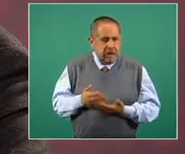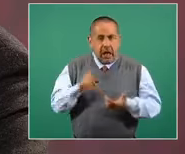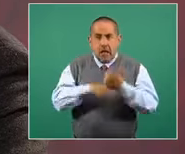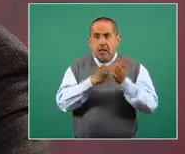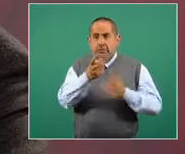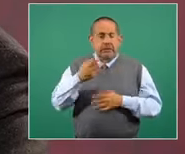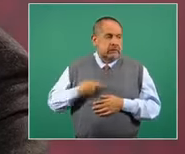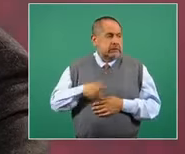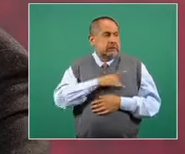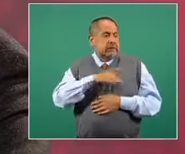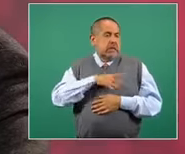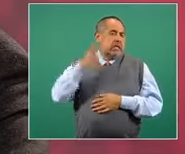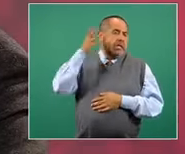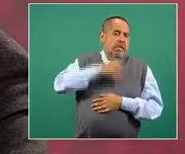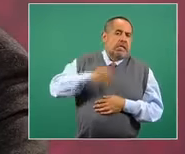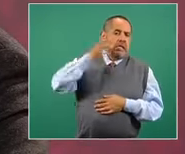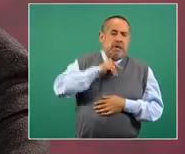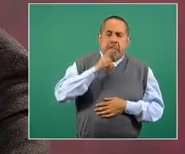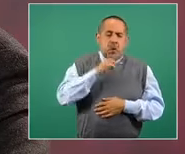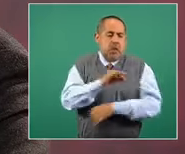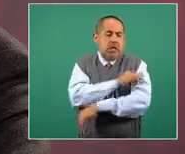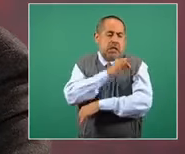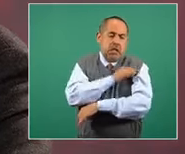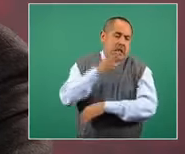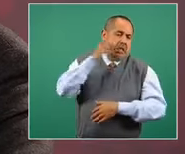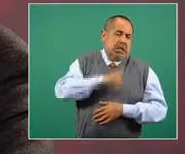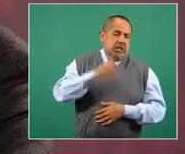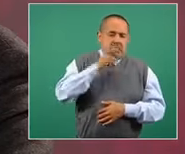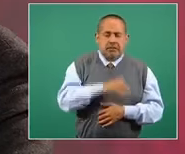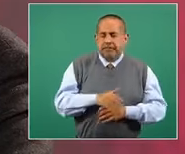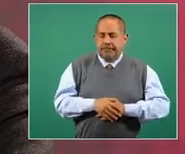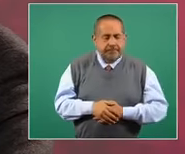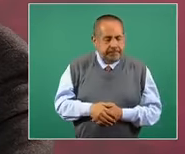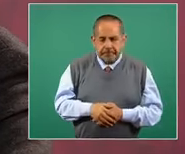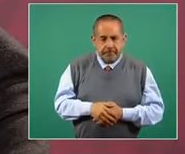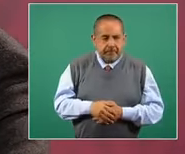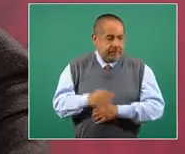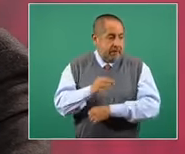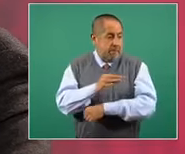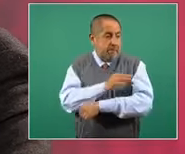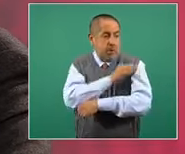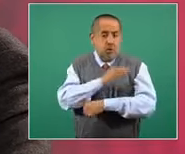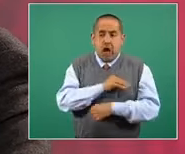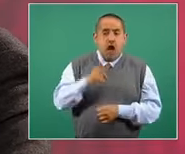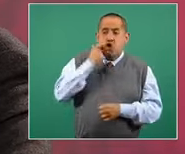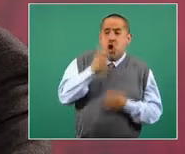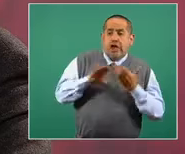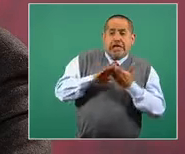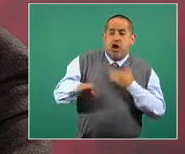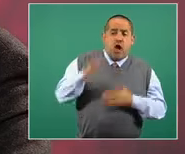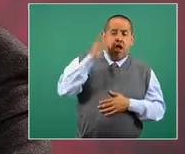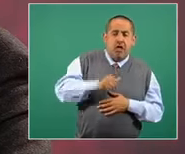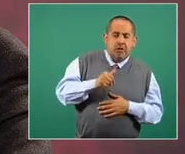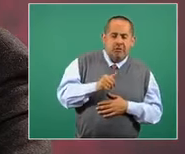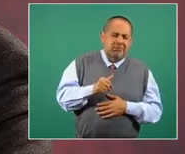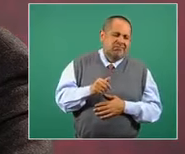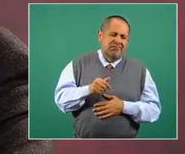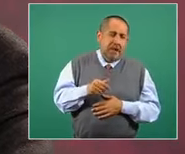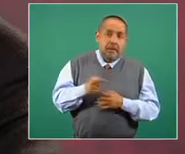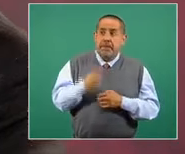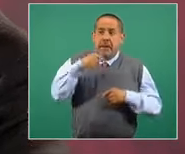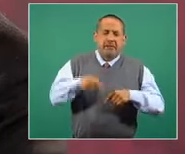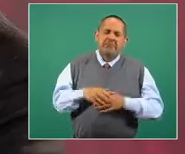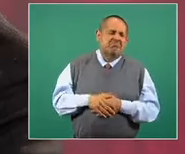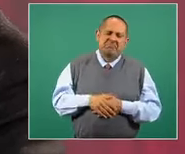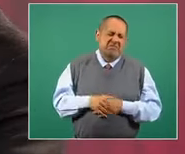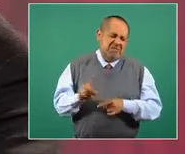temor y miedo a ponerse la vacuna. El antivacunismo no es nuevo, ya hemos platicado aquí de que desde que empezó la